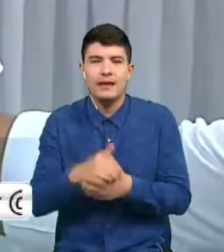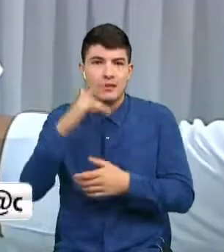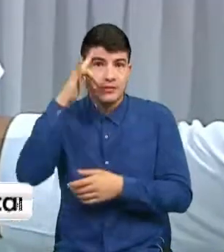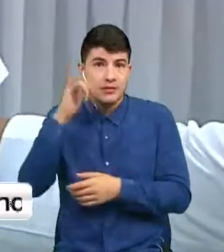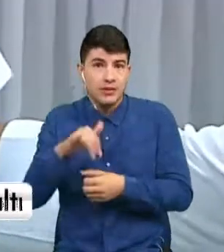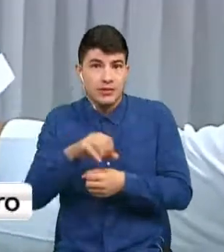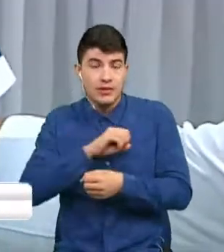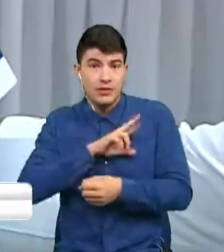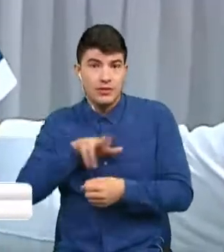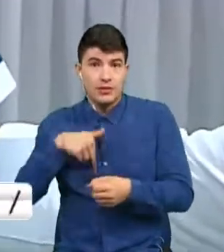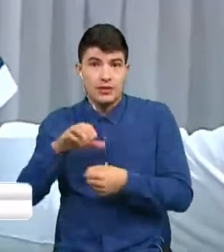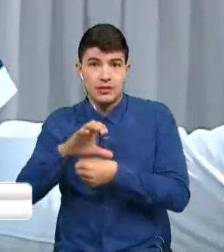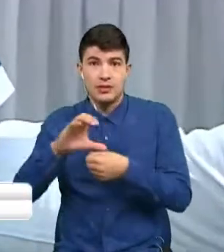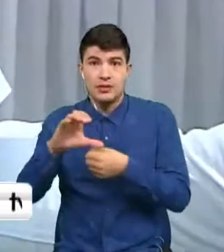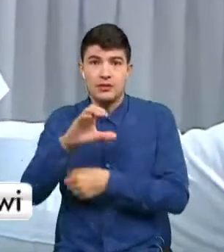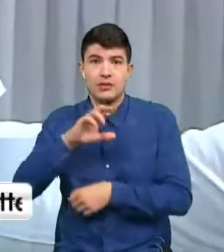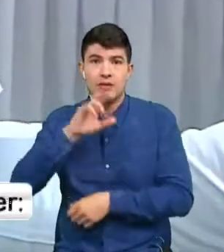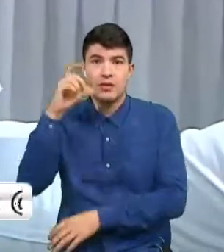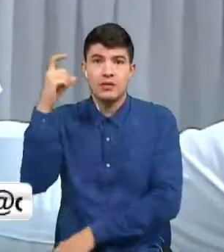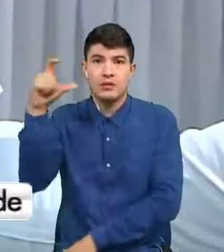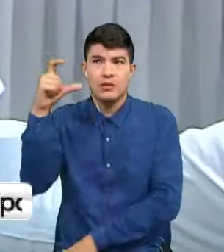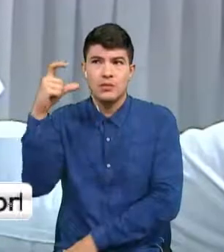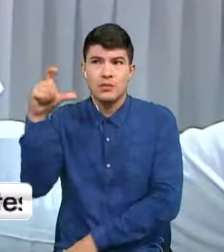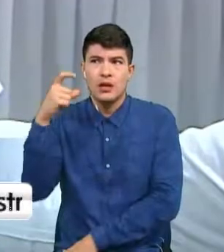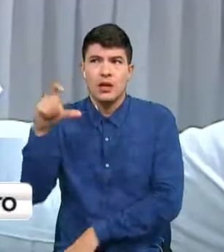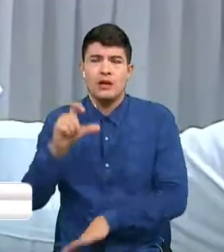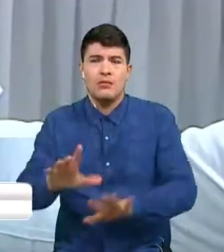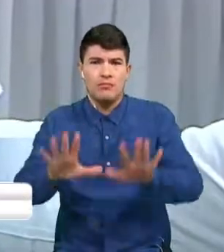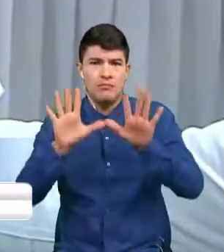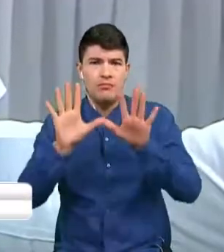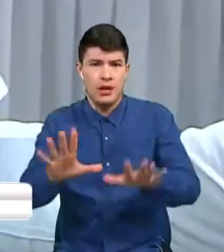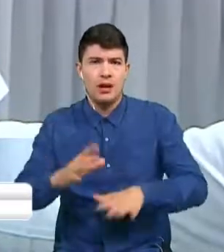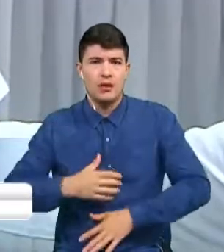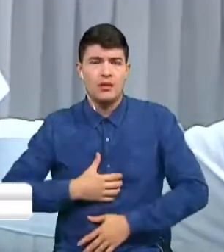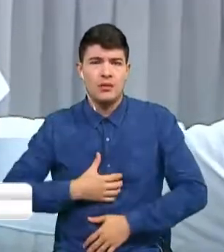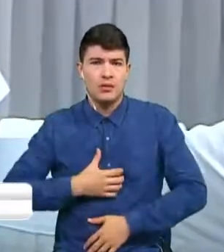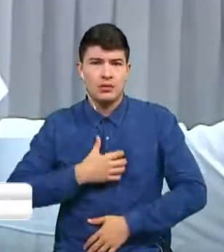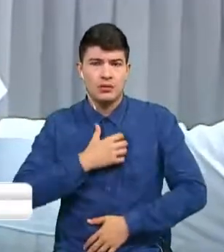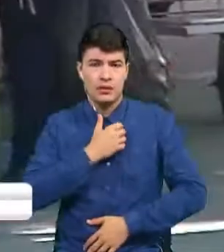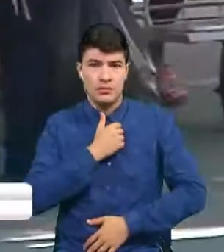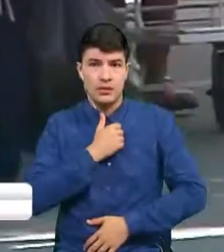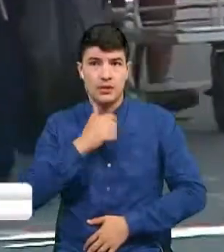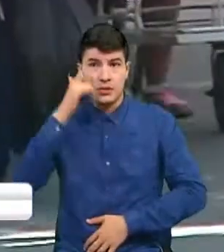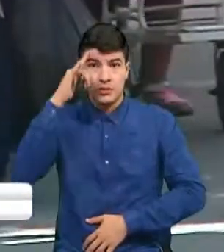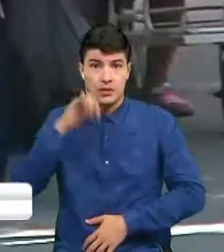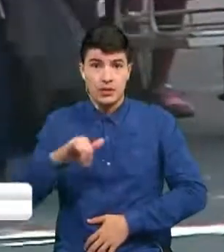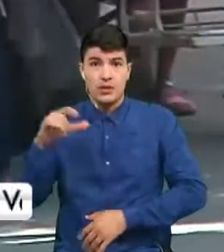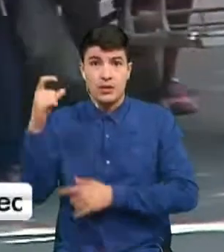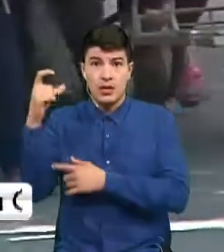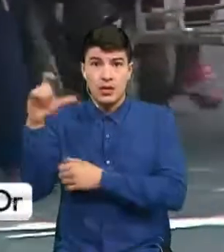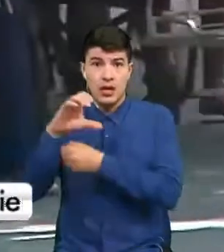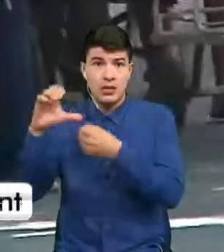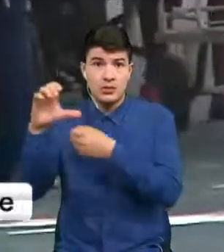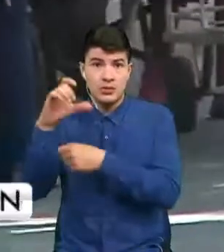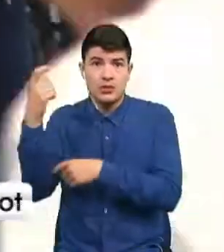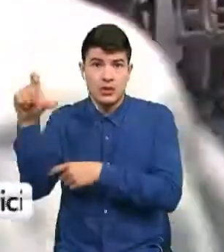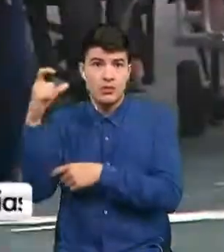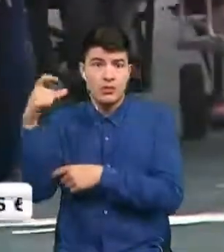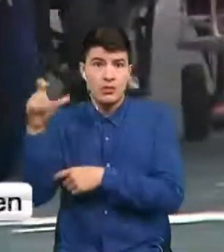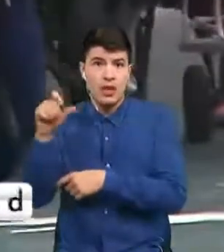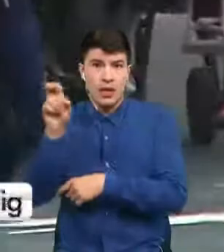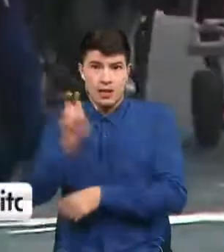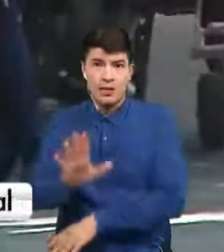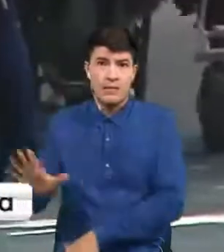de cúcuta están dadas para un gran paro cívico porque realmente creo que esta ciudad y este departamento no aguanta más la